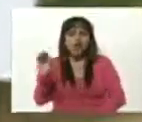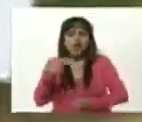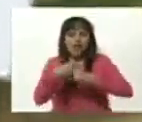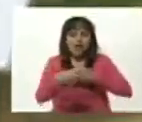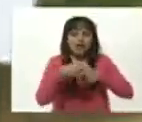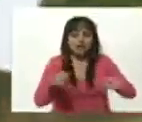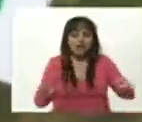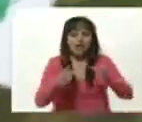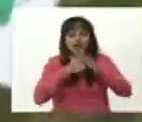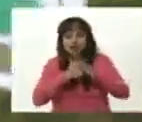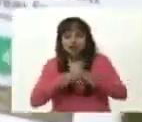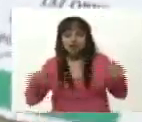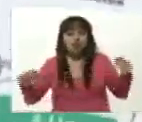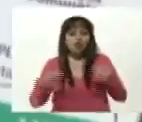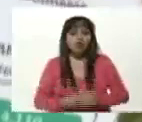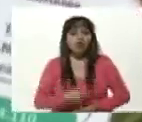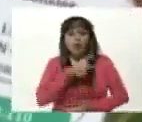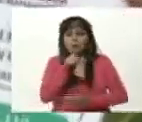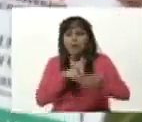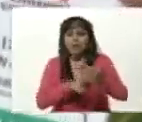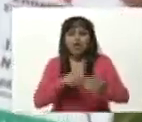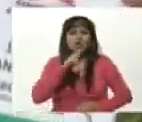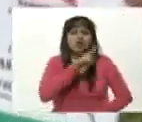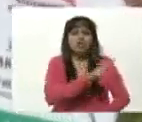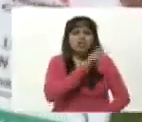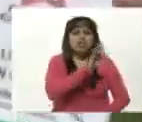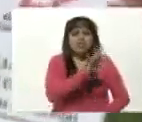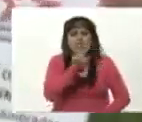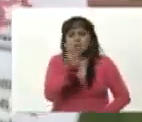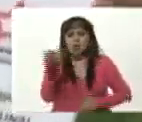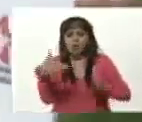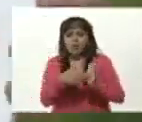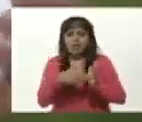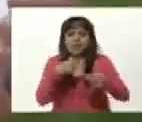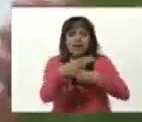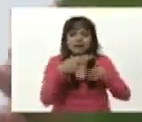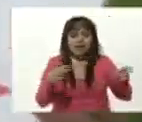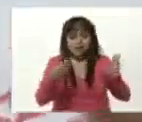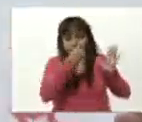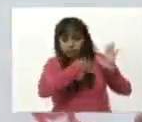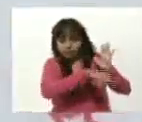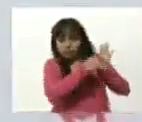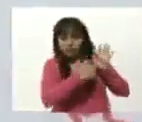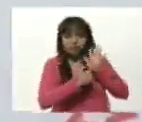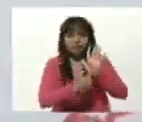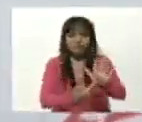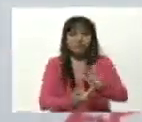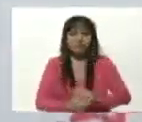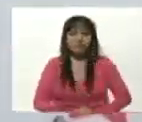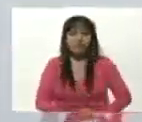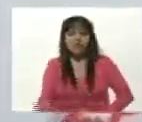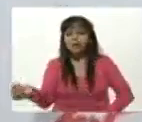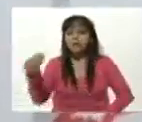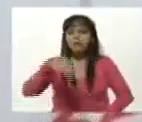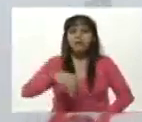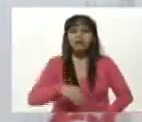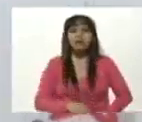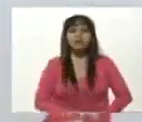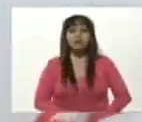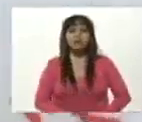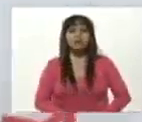esto, presidente, 232.000 hectáreas. Aquí lo podemos ver. Y vamos a tener una producción de más